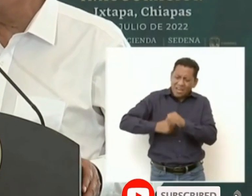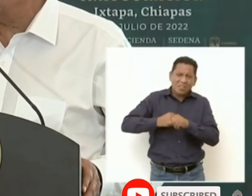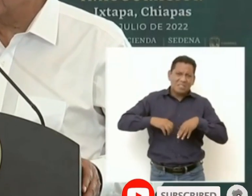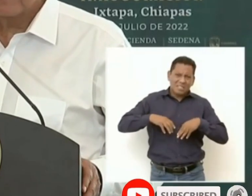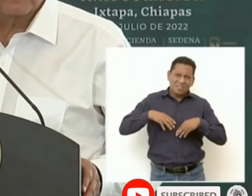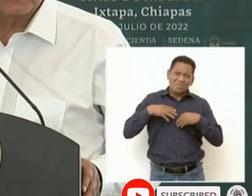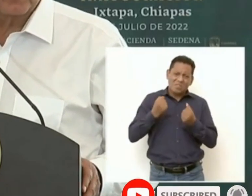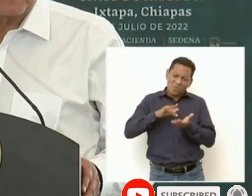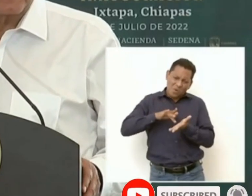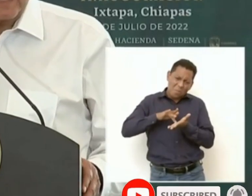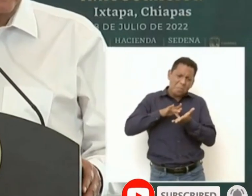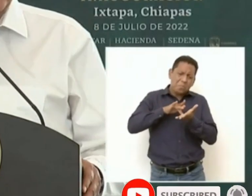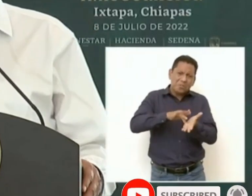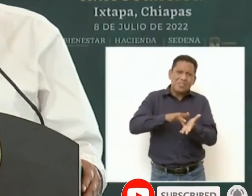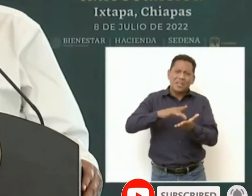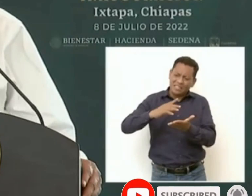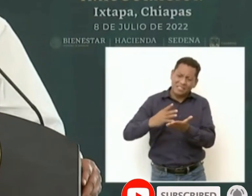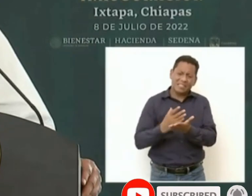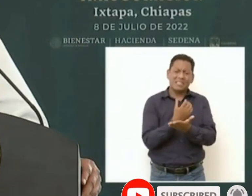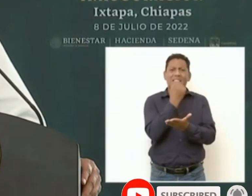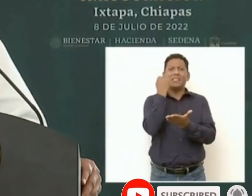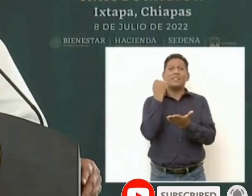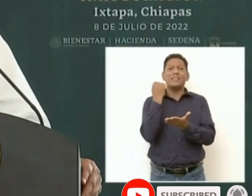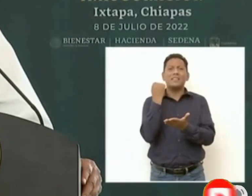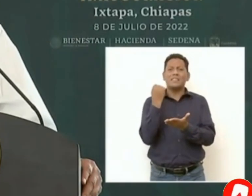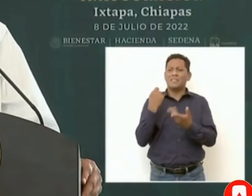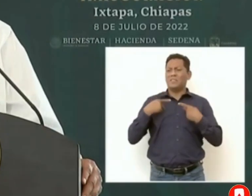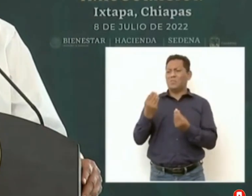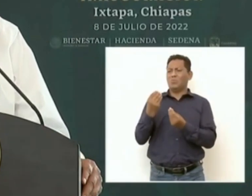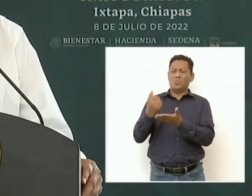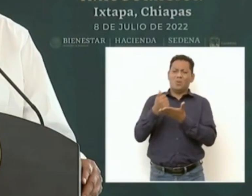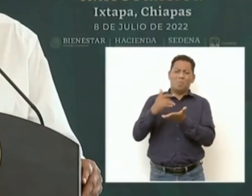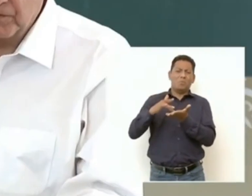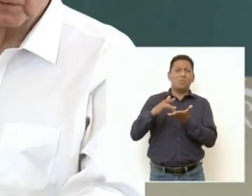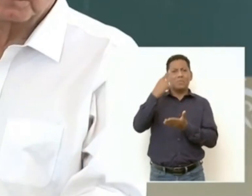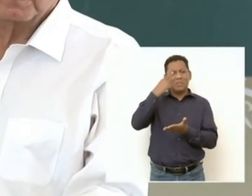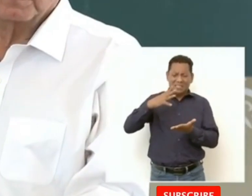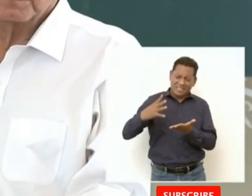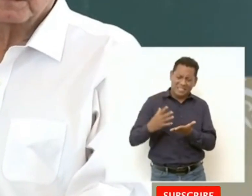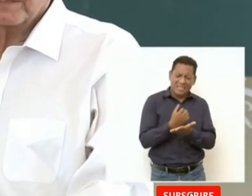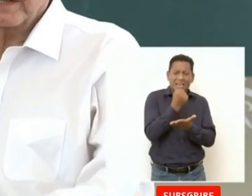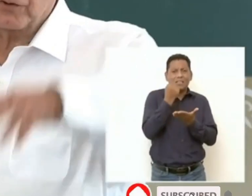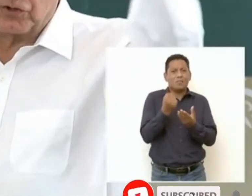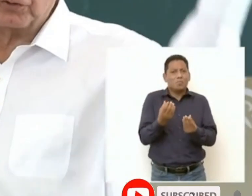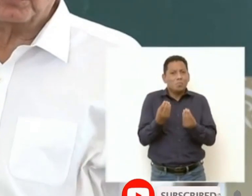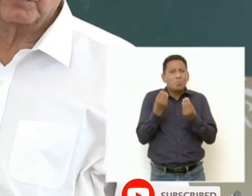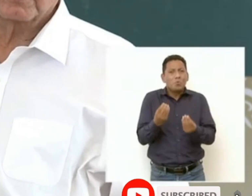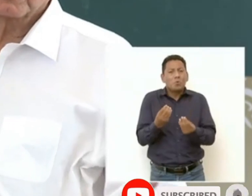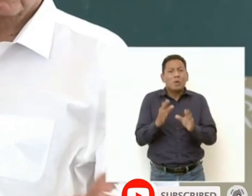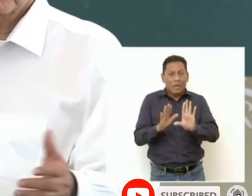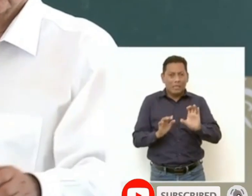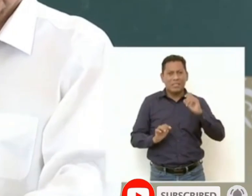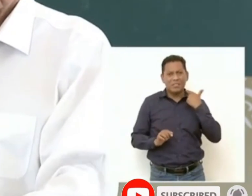gente para llegar a la presidencia y hacer lo mismo que los otros.